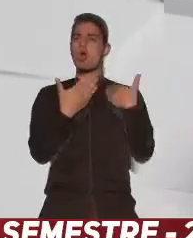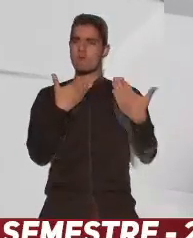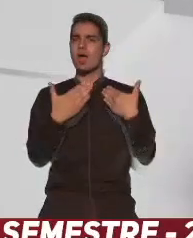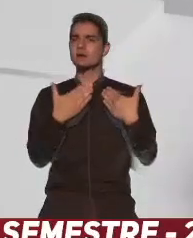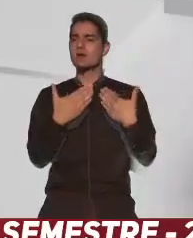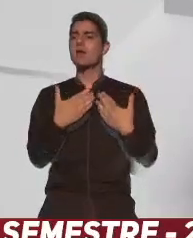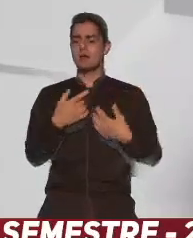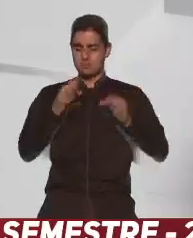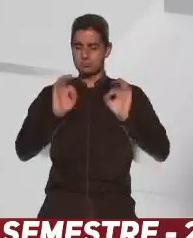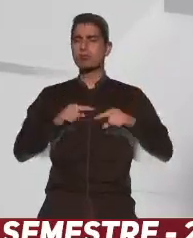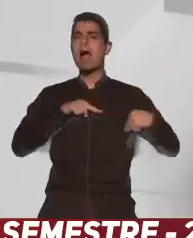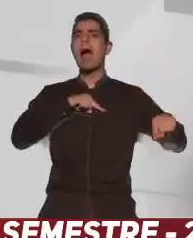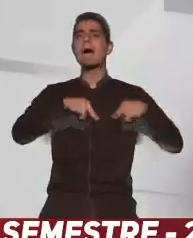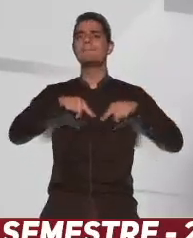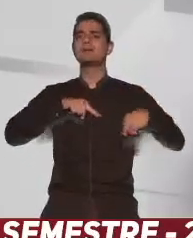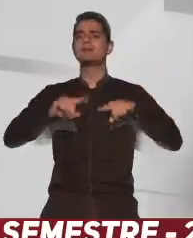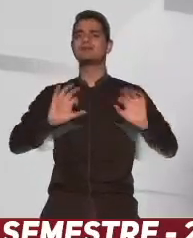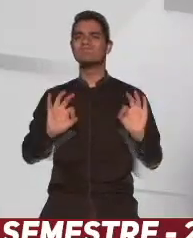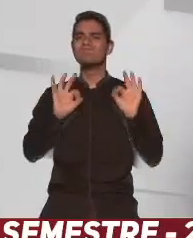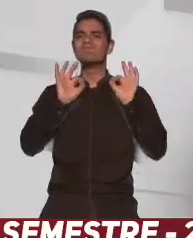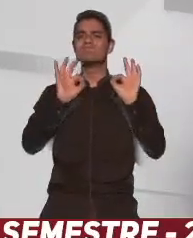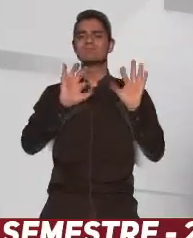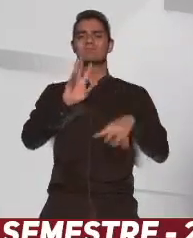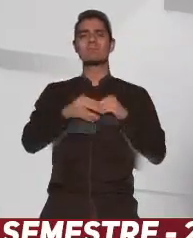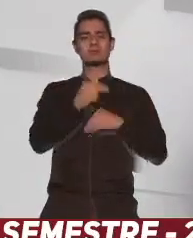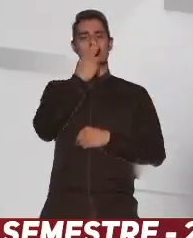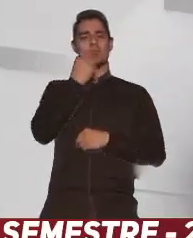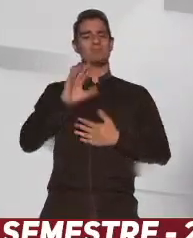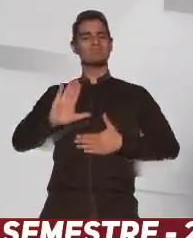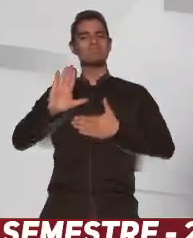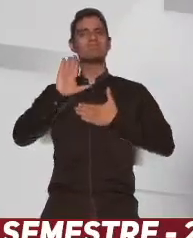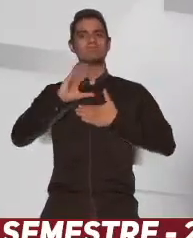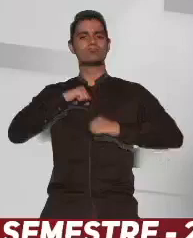administrativo y compromiso diferencial en la rendición